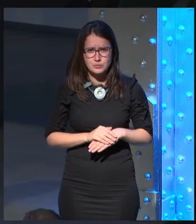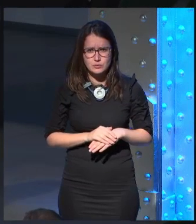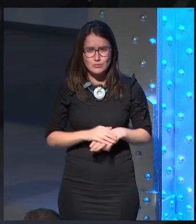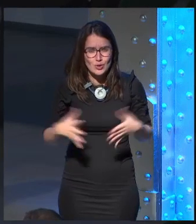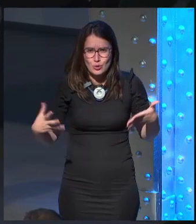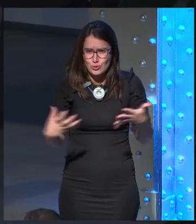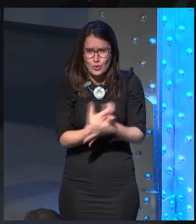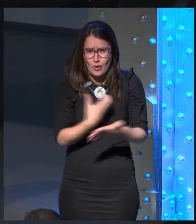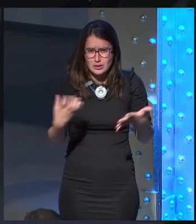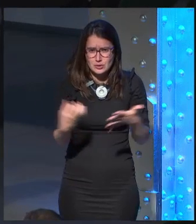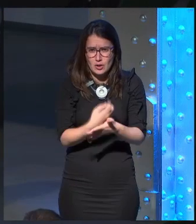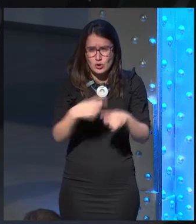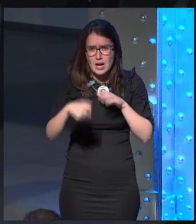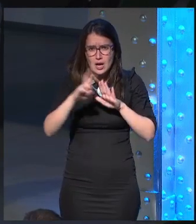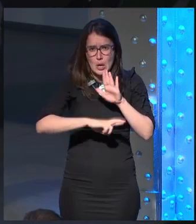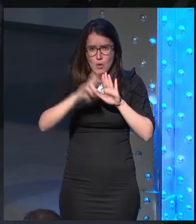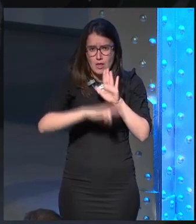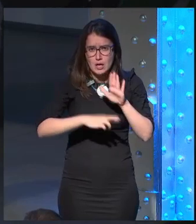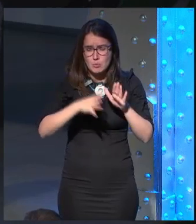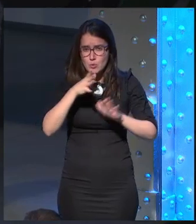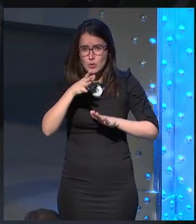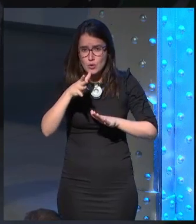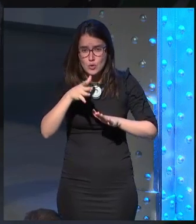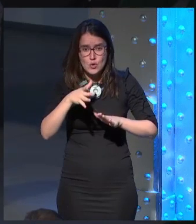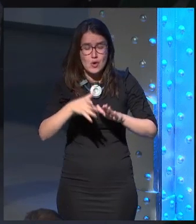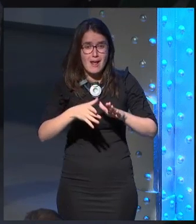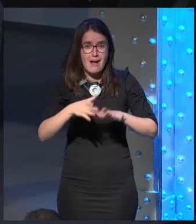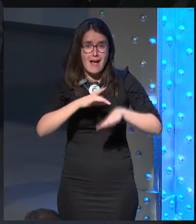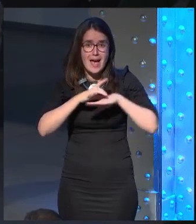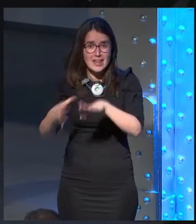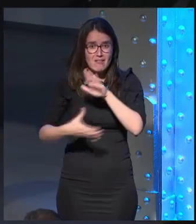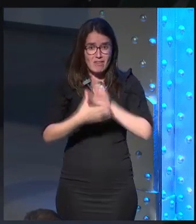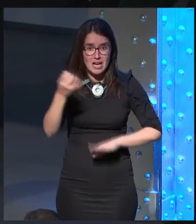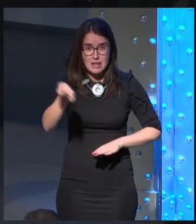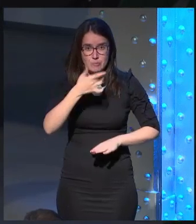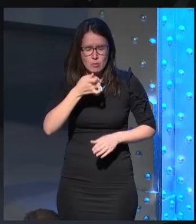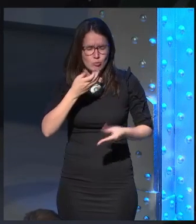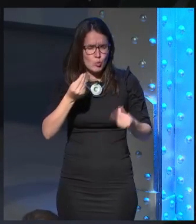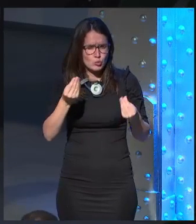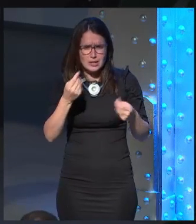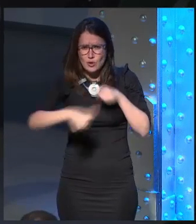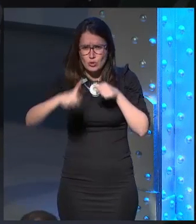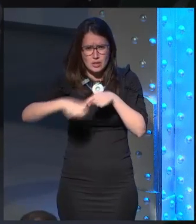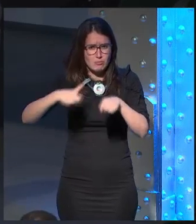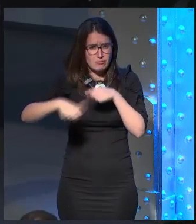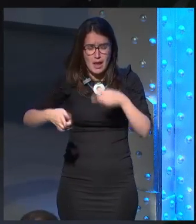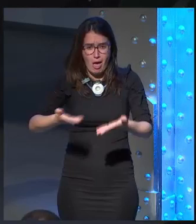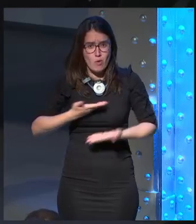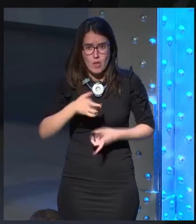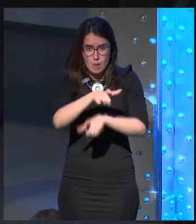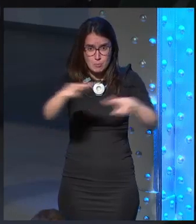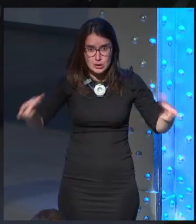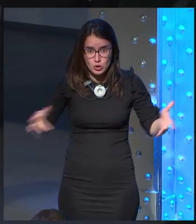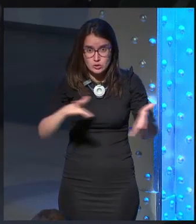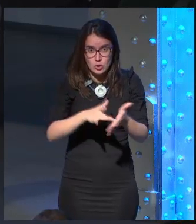y todas están reguladas por la Agencia Federal del Medicamento. Es decir, tenemos muchísimas cosas para poder ayudar a cualquier